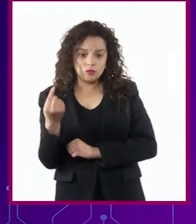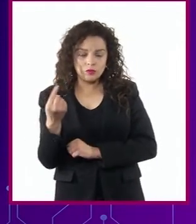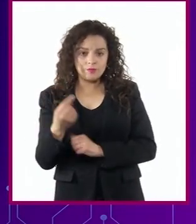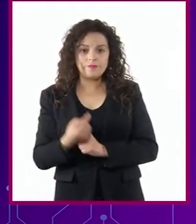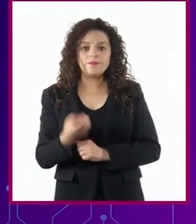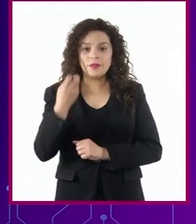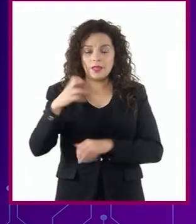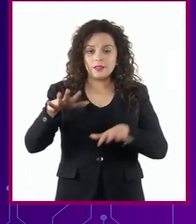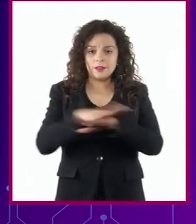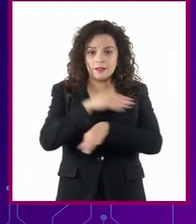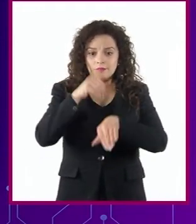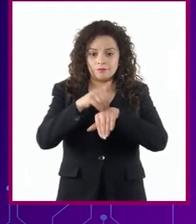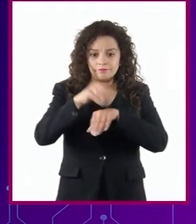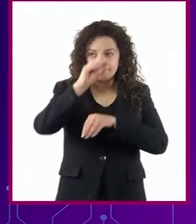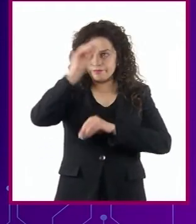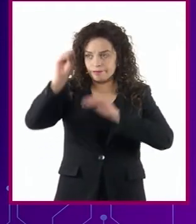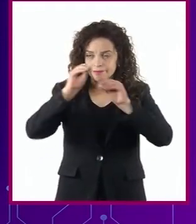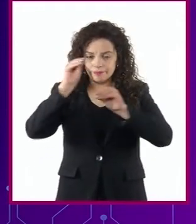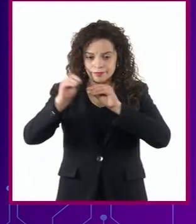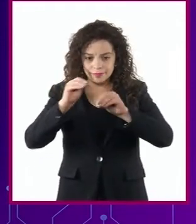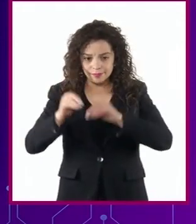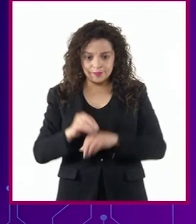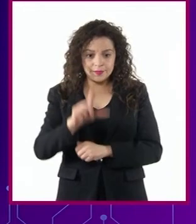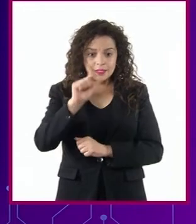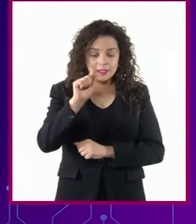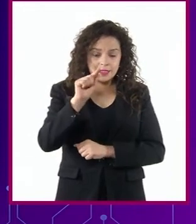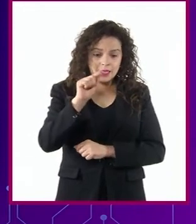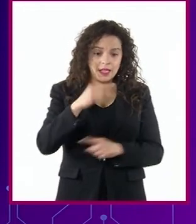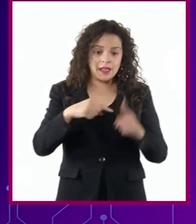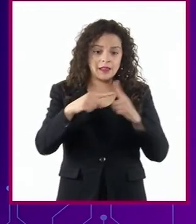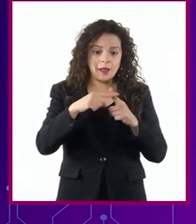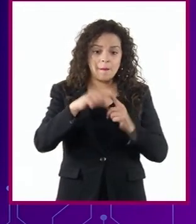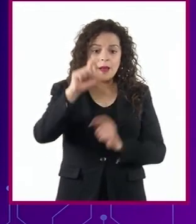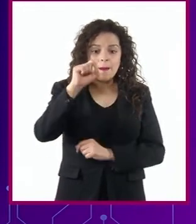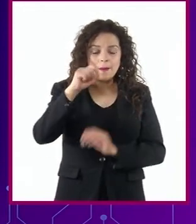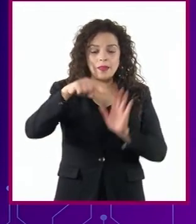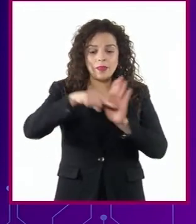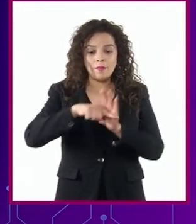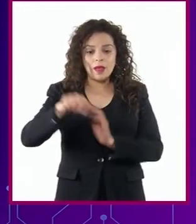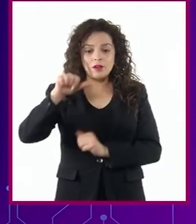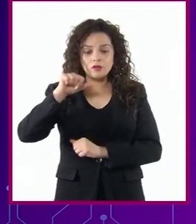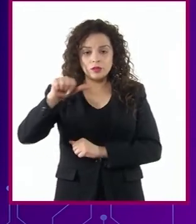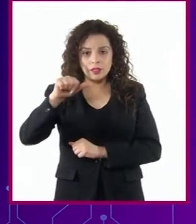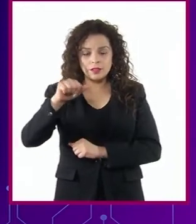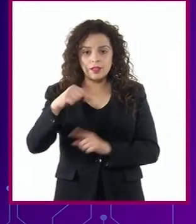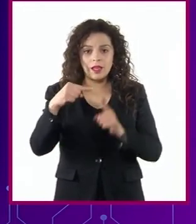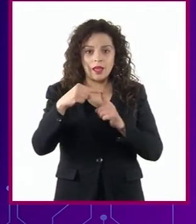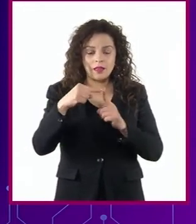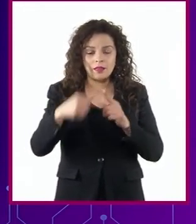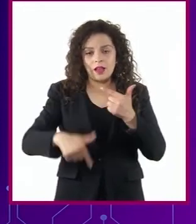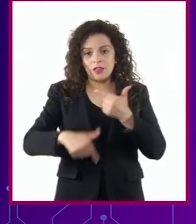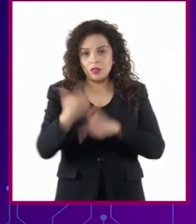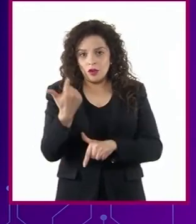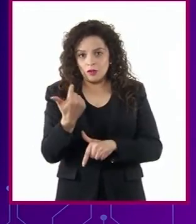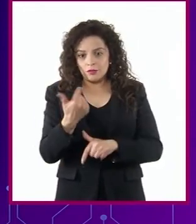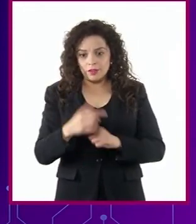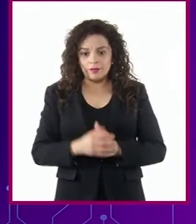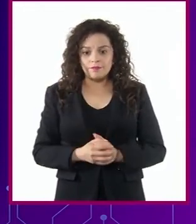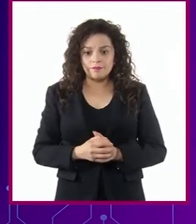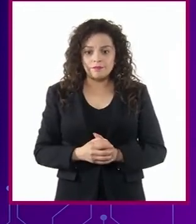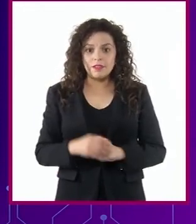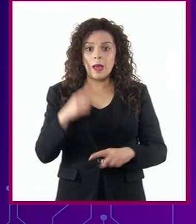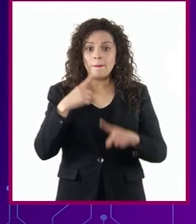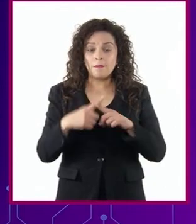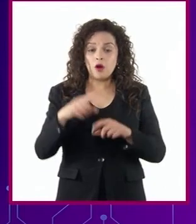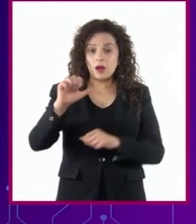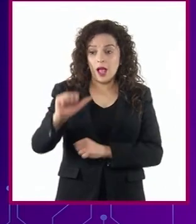esto es 16, entre la frecuencia del intervalo donde se encuentra la mediana, o sea, 12, por la amplitud del